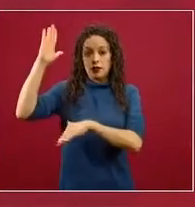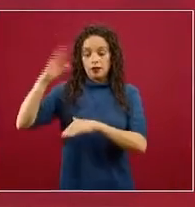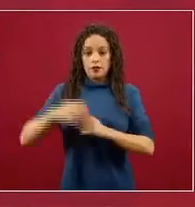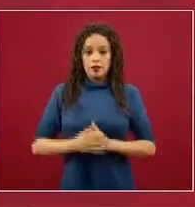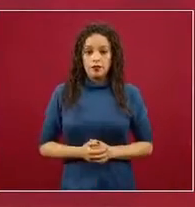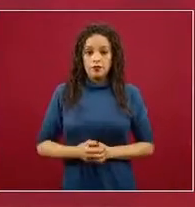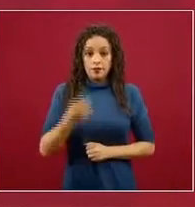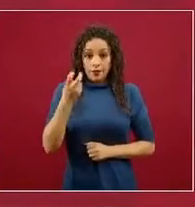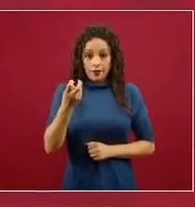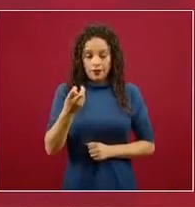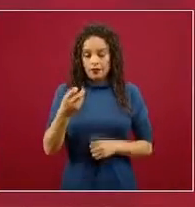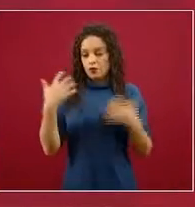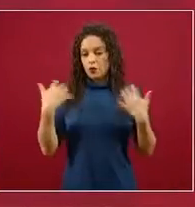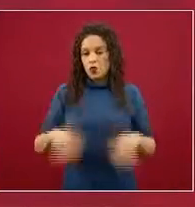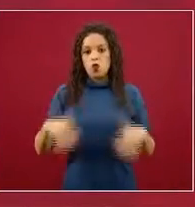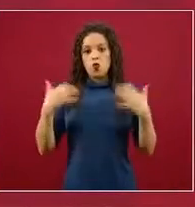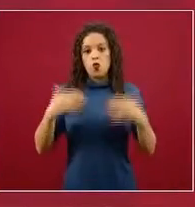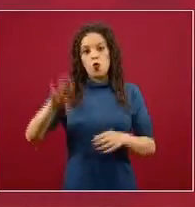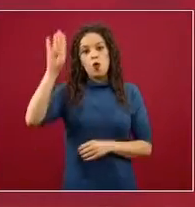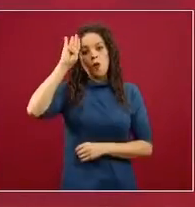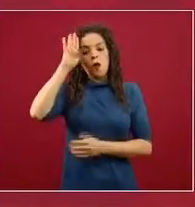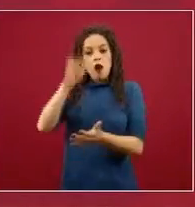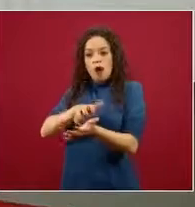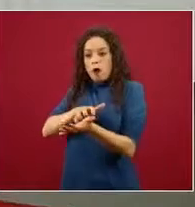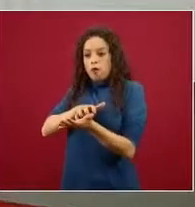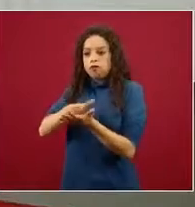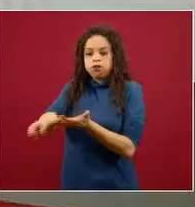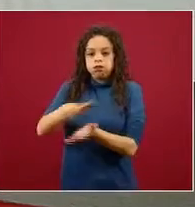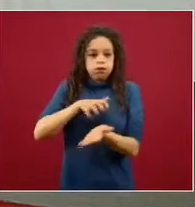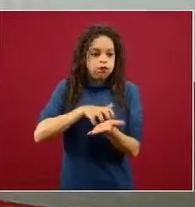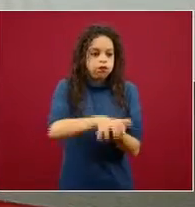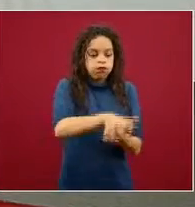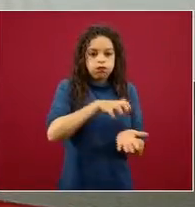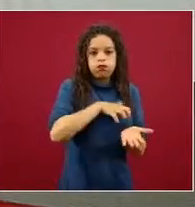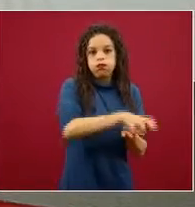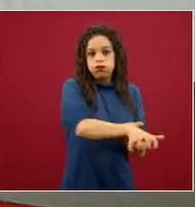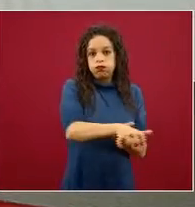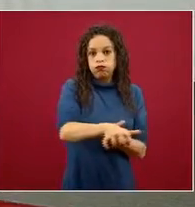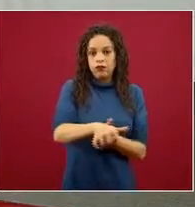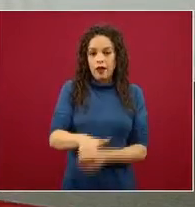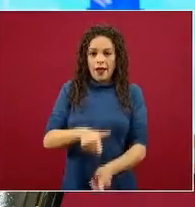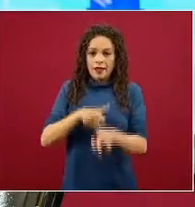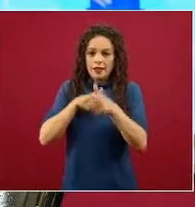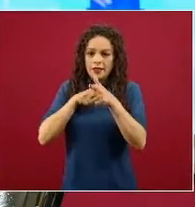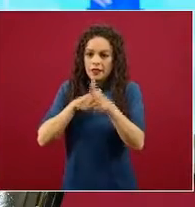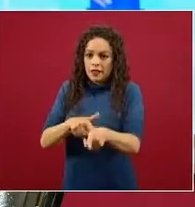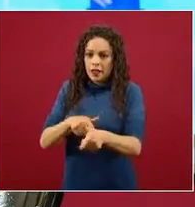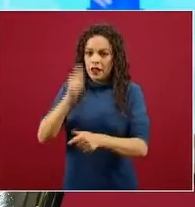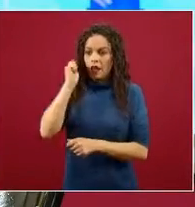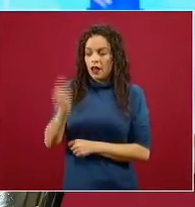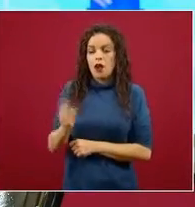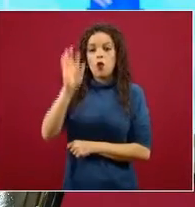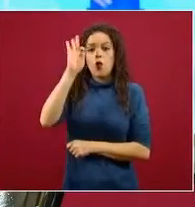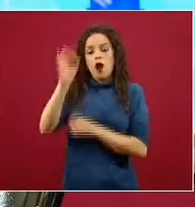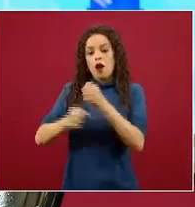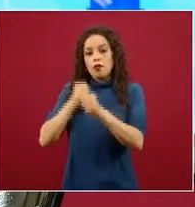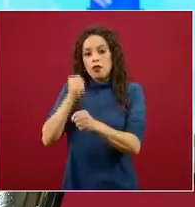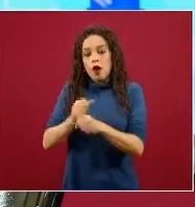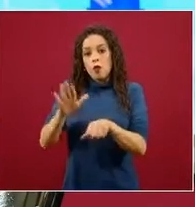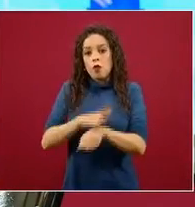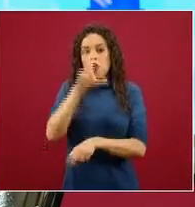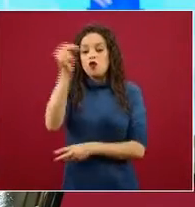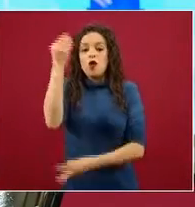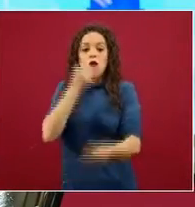Entonces, esto es una epidemia monumental que se fue dando a lo largo de 4 décadas de una mala alimentación. Y esta